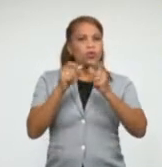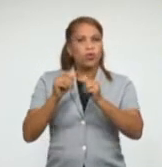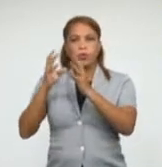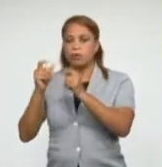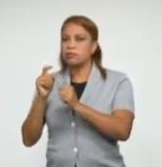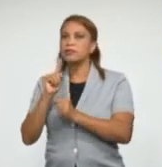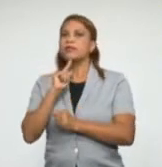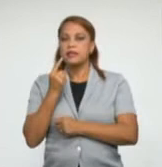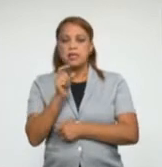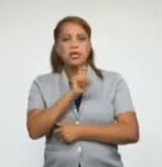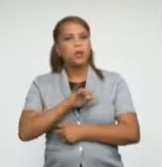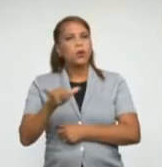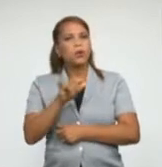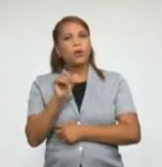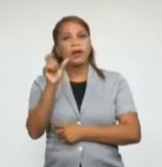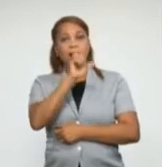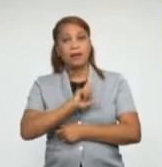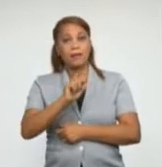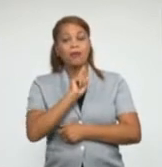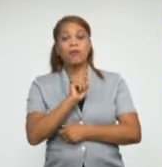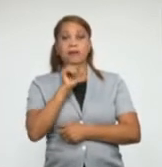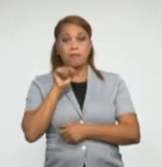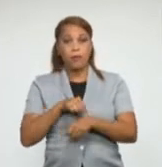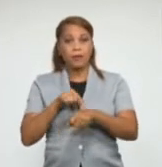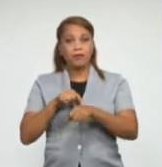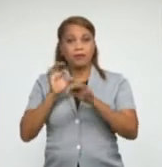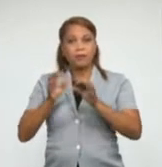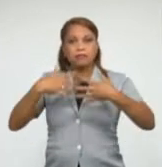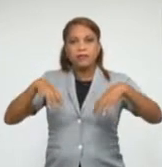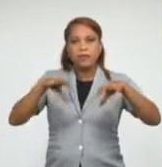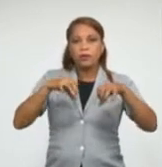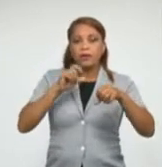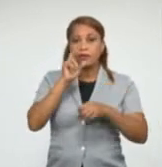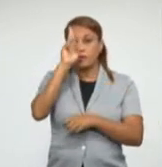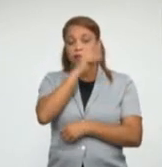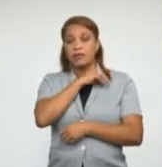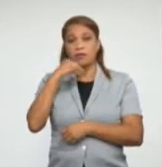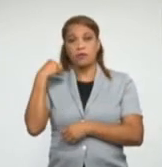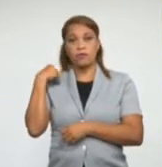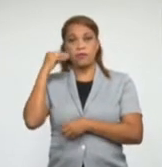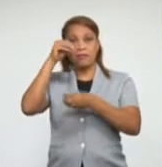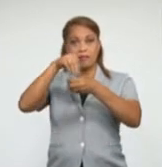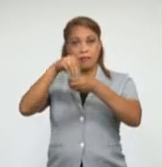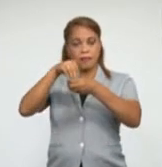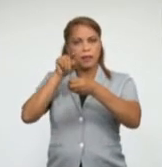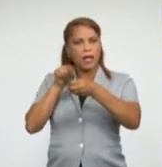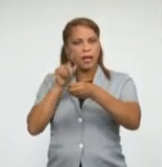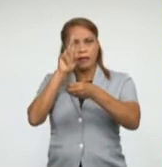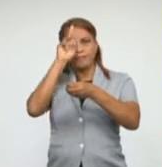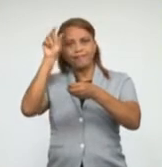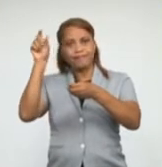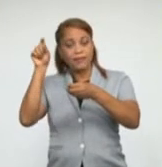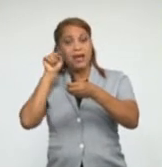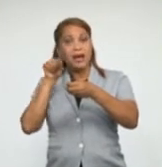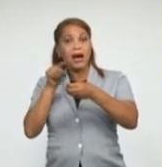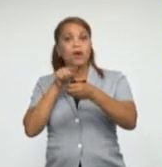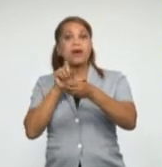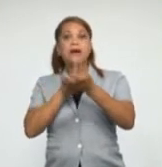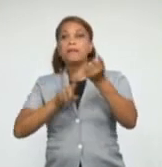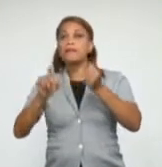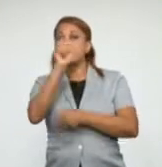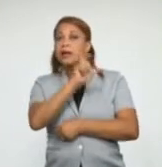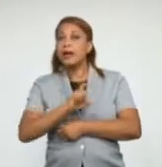minuto, dentro de la situación crítica que hay en las unidades de cuidados intensivos, Camagüey en este minuto tiene una